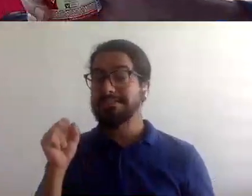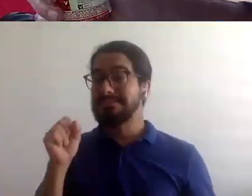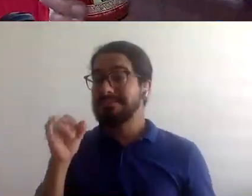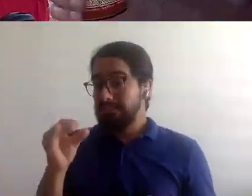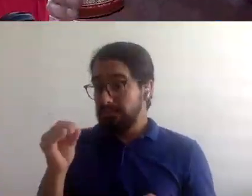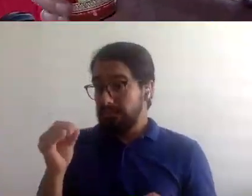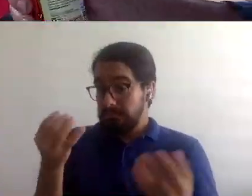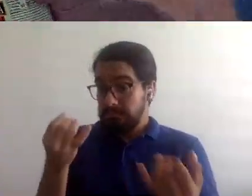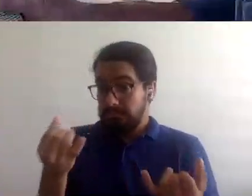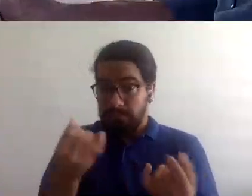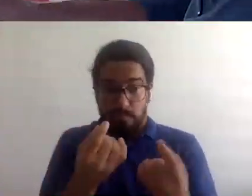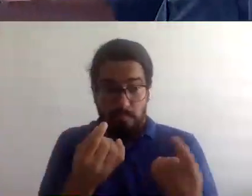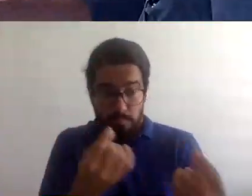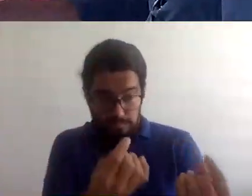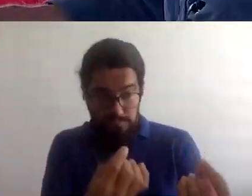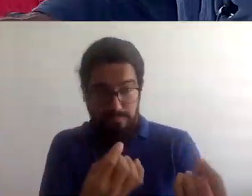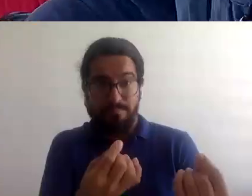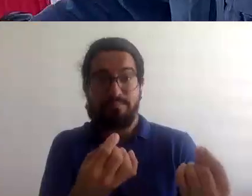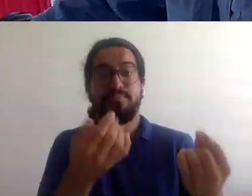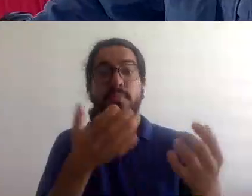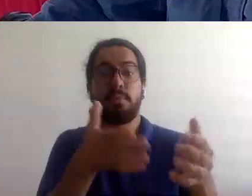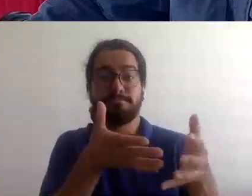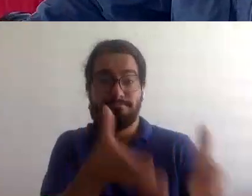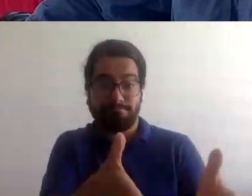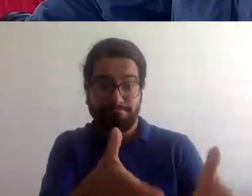Vamos a ahogarlo. ¿Cómo se llama?